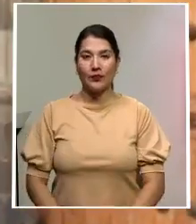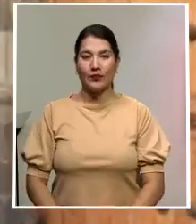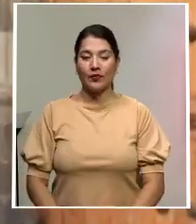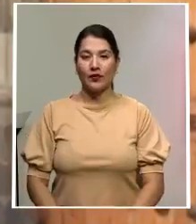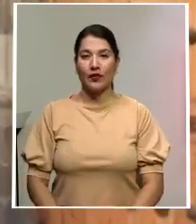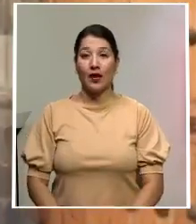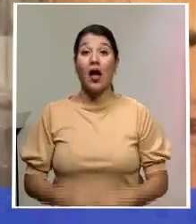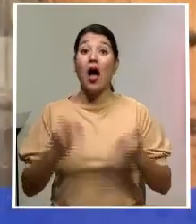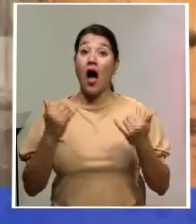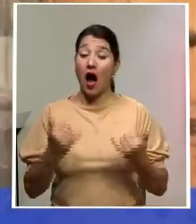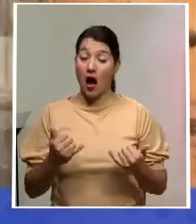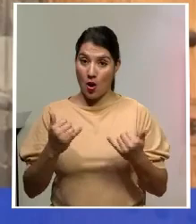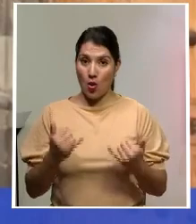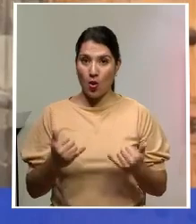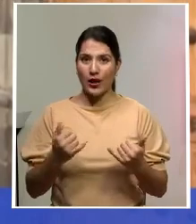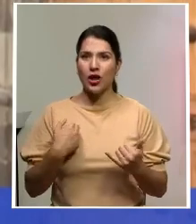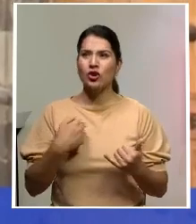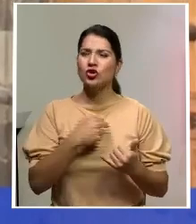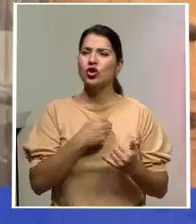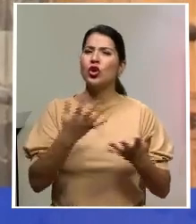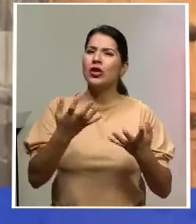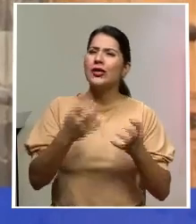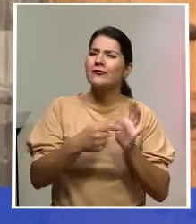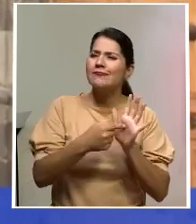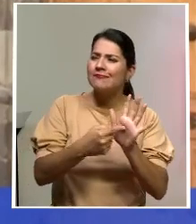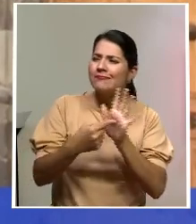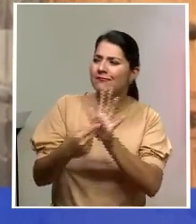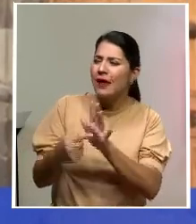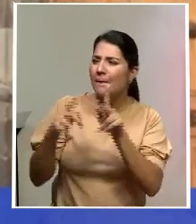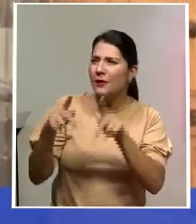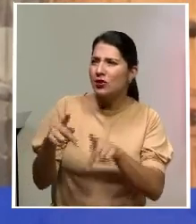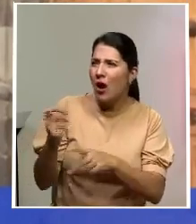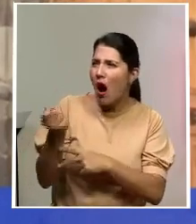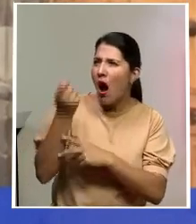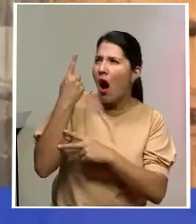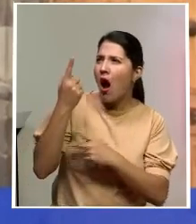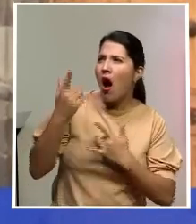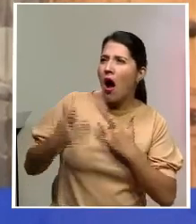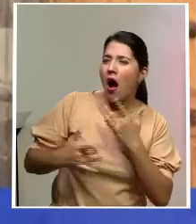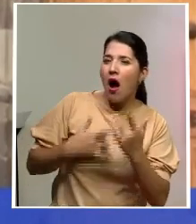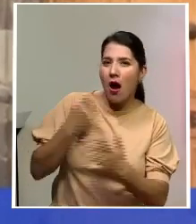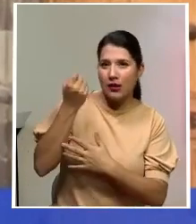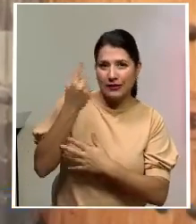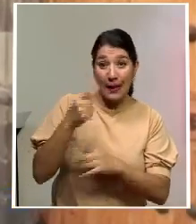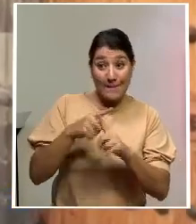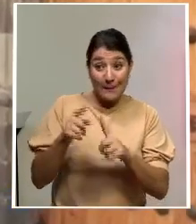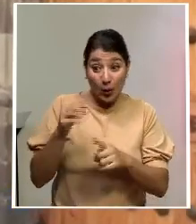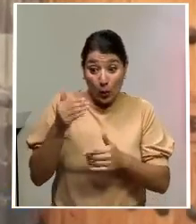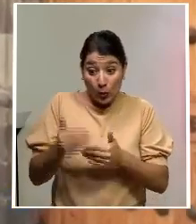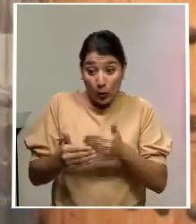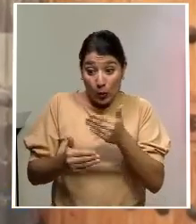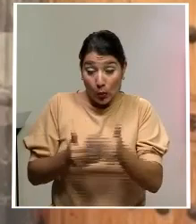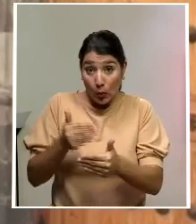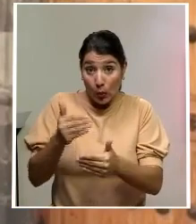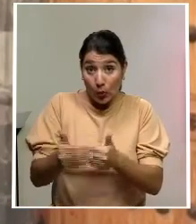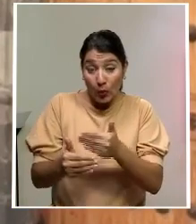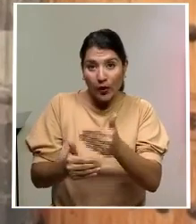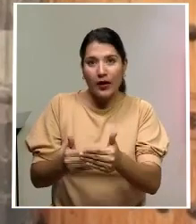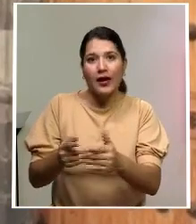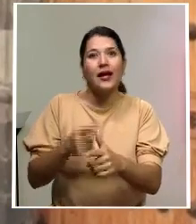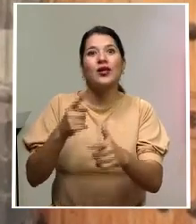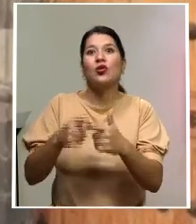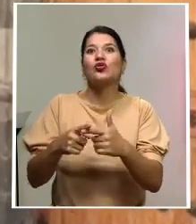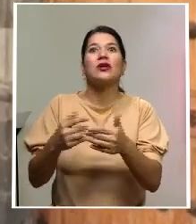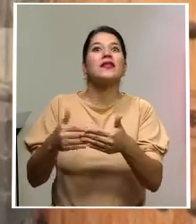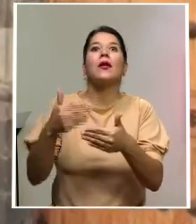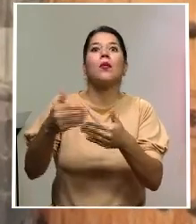Ahorita el momento es para la visibilidad, para darse a notar, para ver que se está contando, pero estos pequeños pasos van a hacer que al rato ya los pasos sean por sí